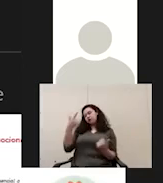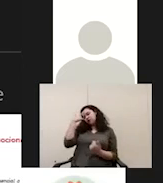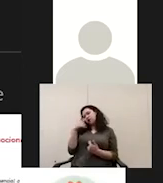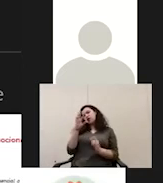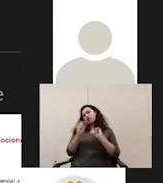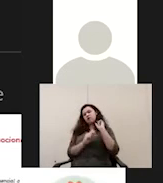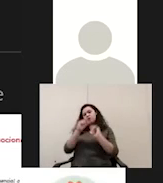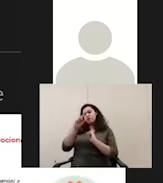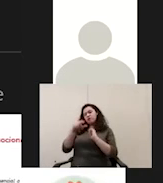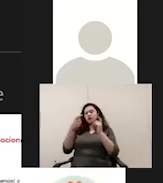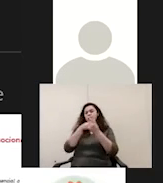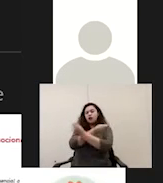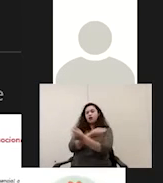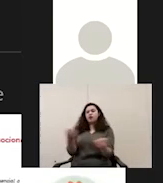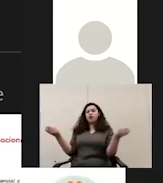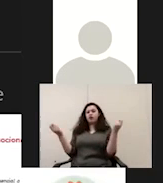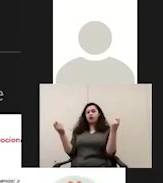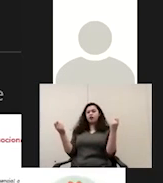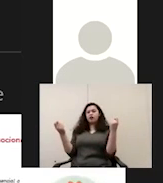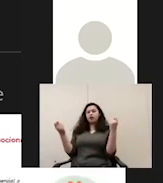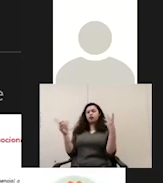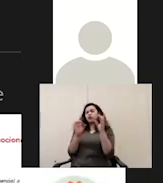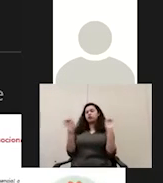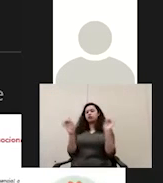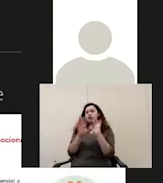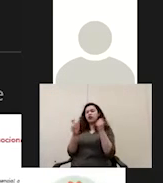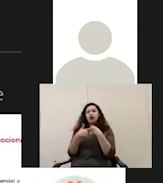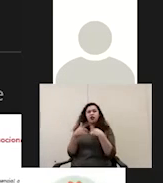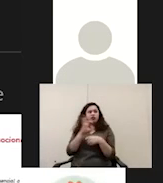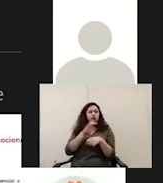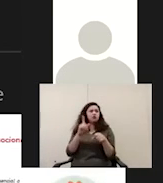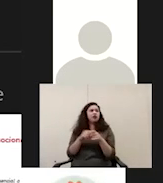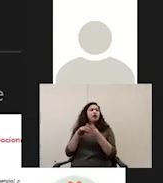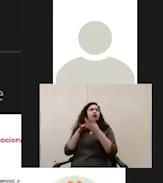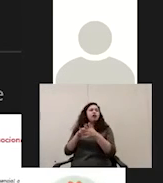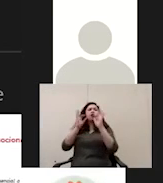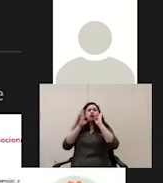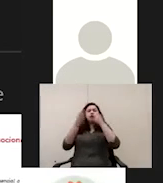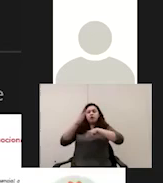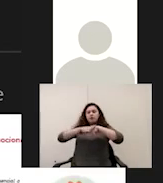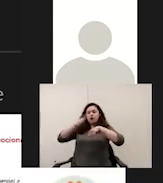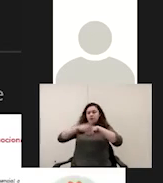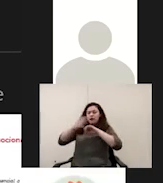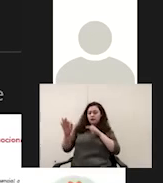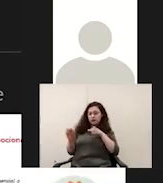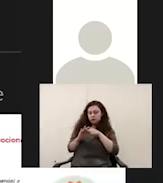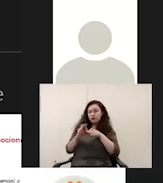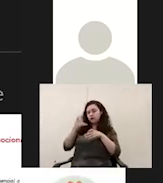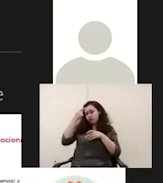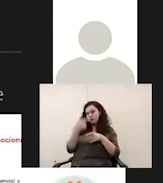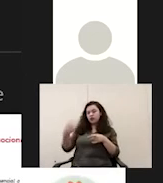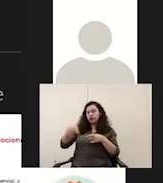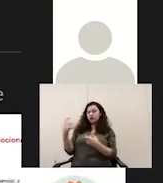los chicos que encuentren con alguna situación especial se les apoye de manera más cercana para que puedan